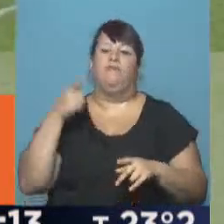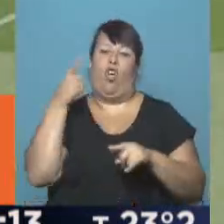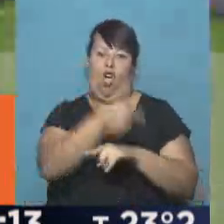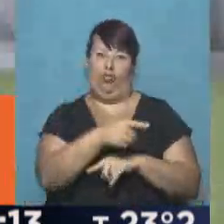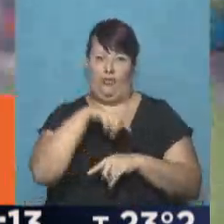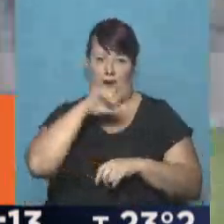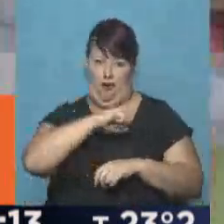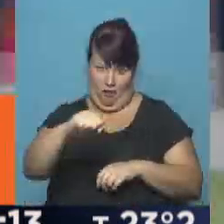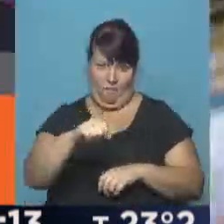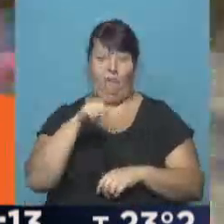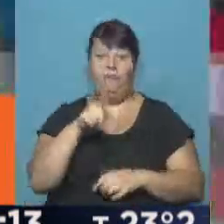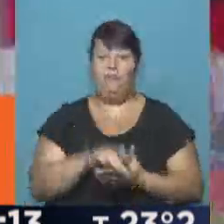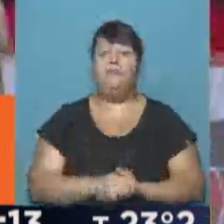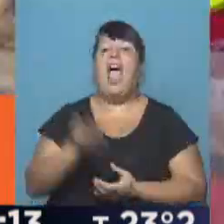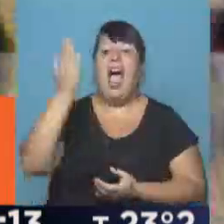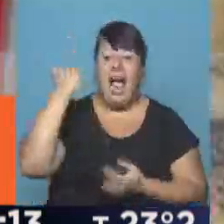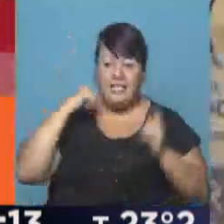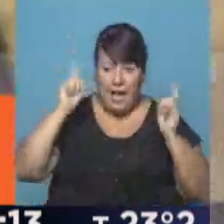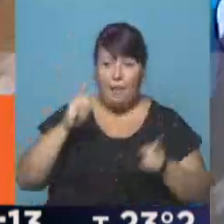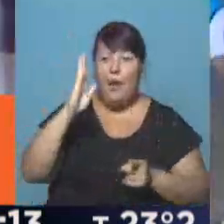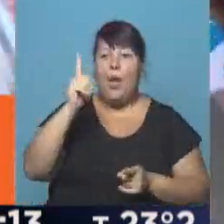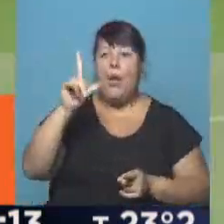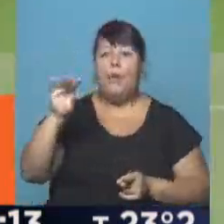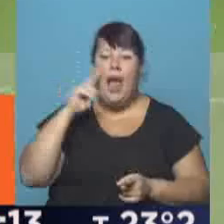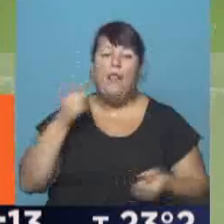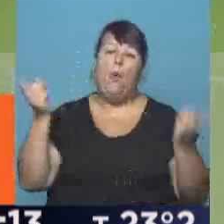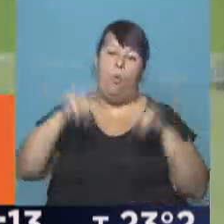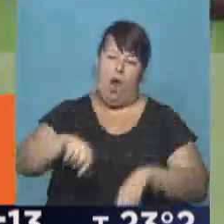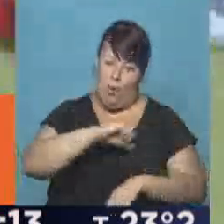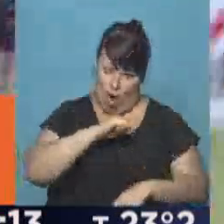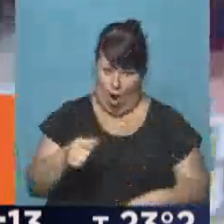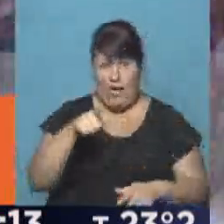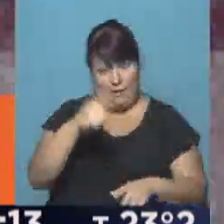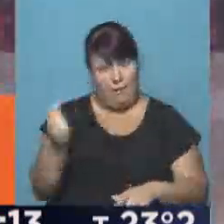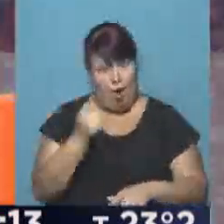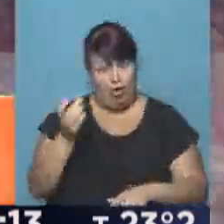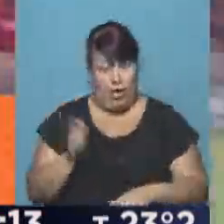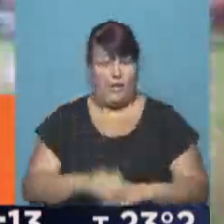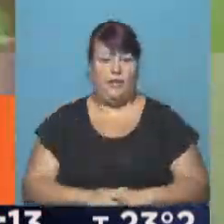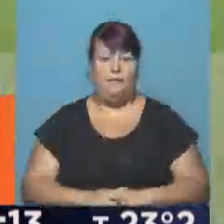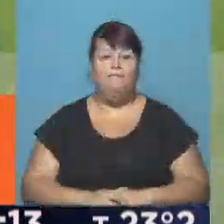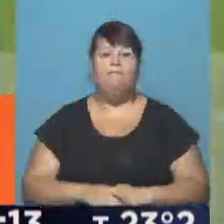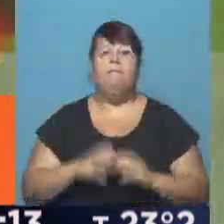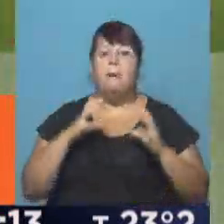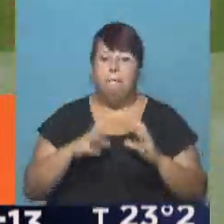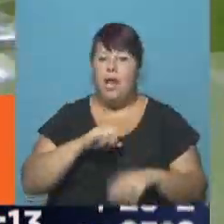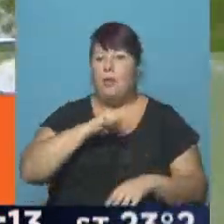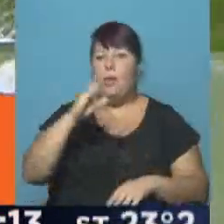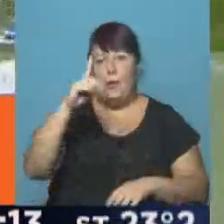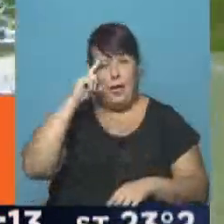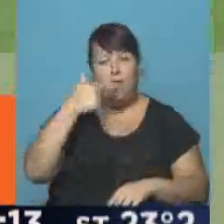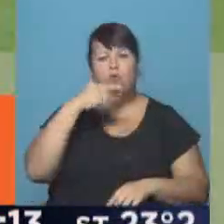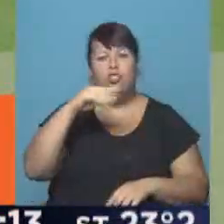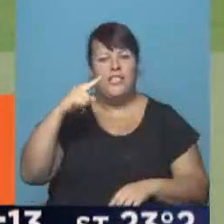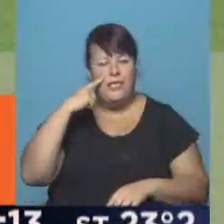rival. Ayer también Nico Blandi volvió al gol y esto es muy importante. La pelota que pone Belucci es